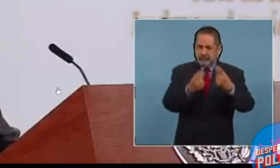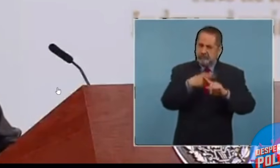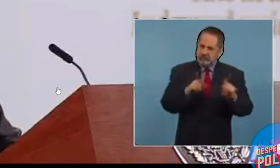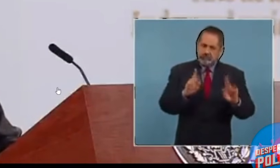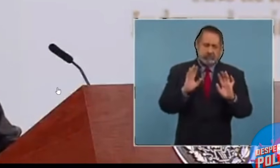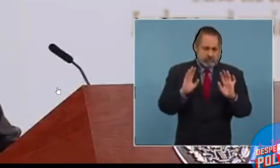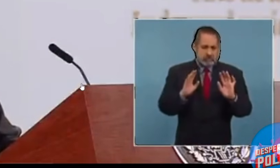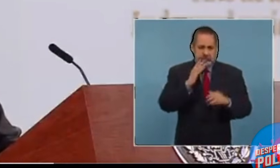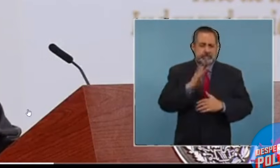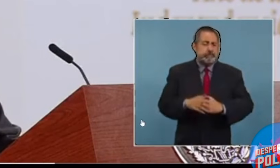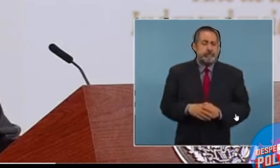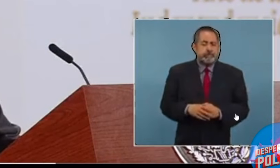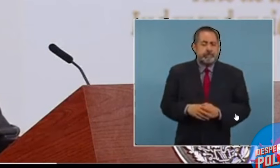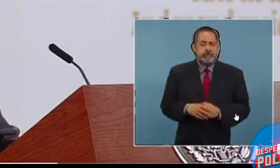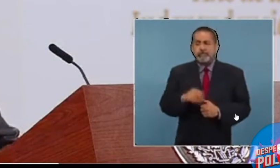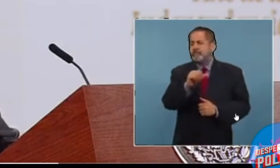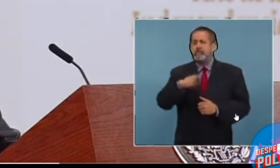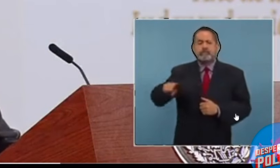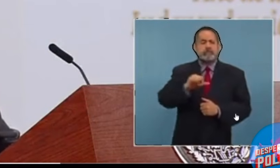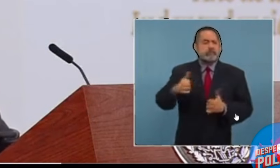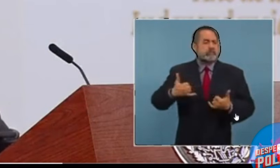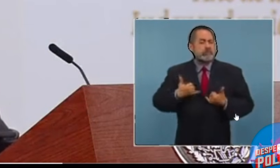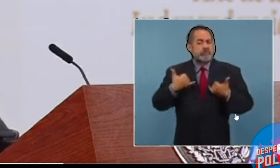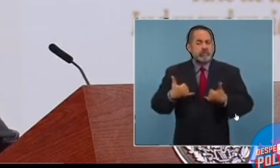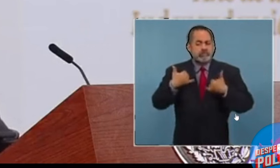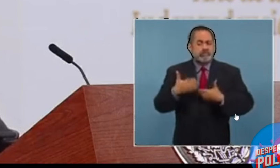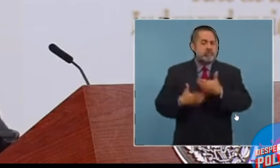El movimiento de los jóvenes